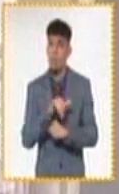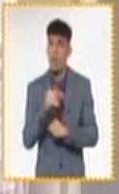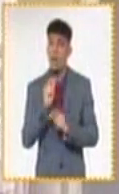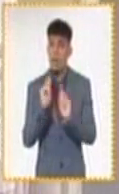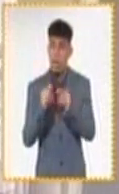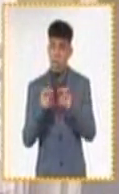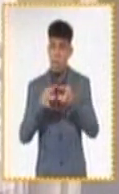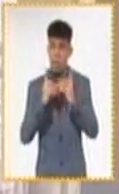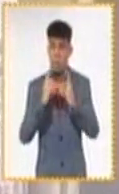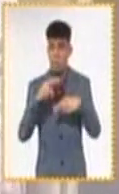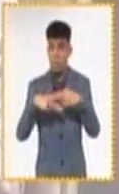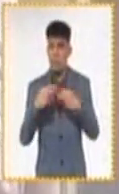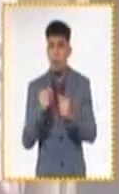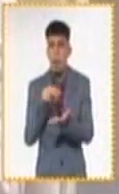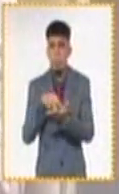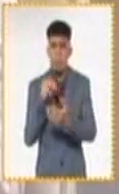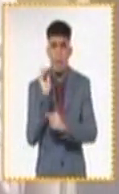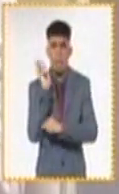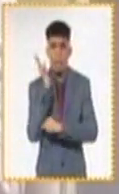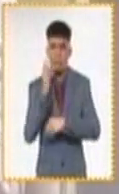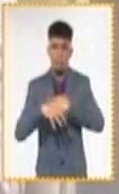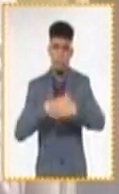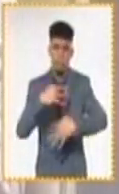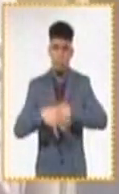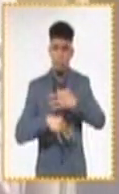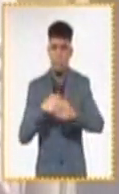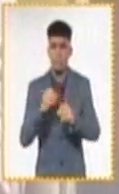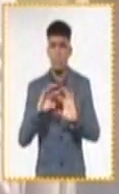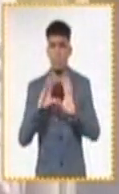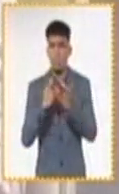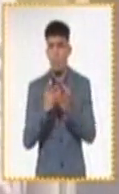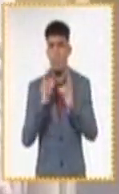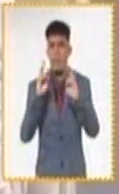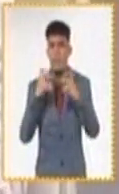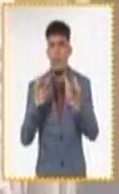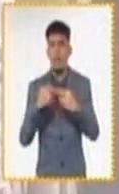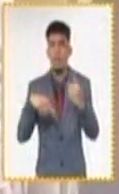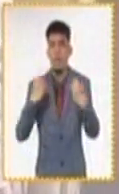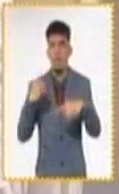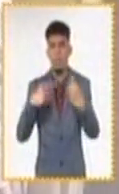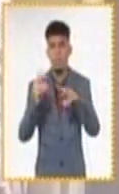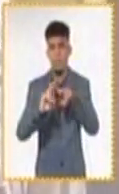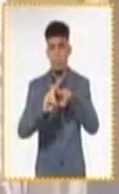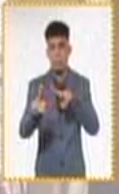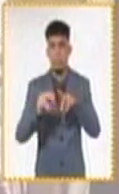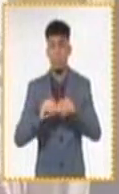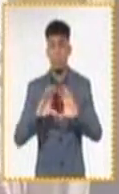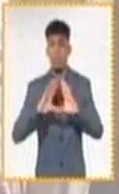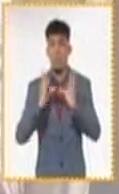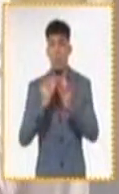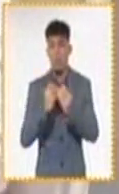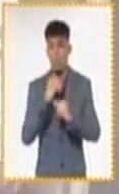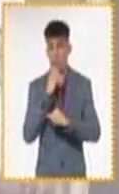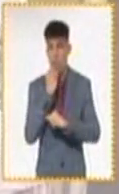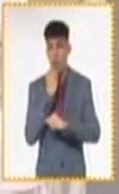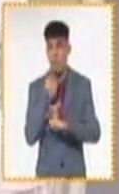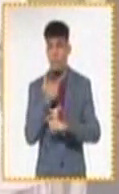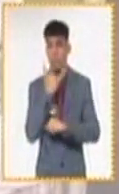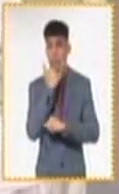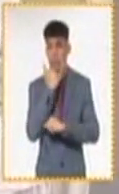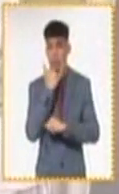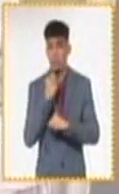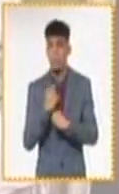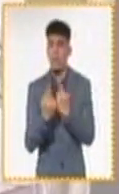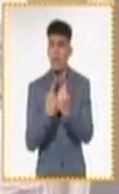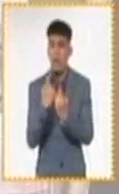pasen, porque verdaderamente las consecuencias de no frenar a tiempo el fascismo, como lo advirtieron muchos